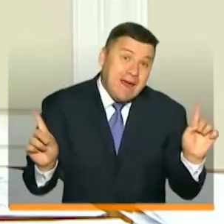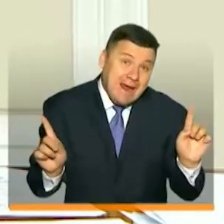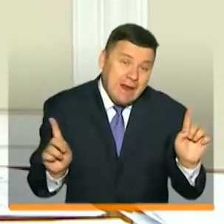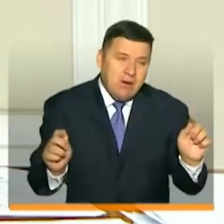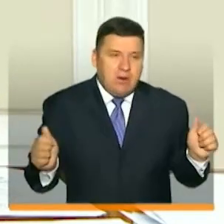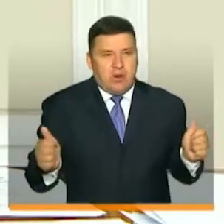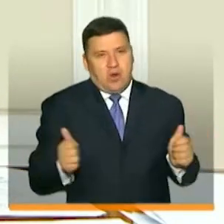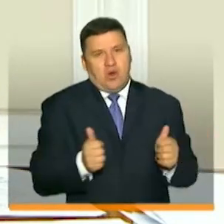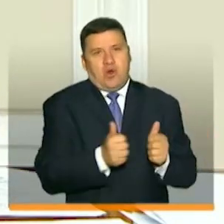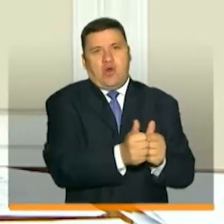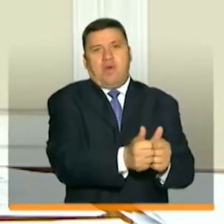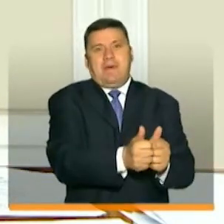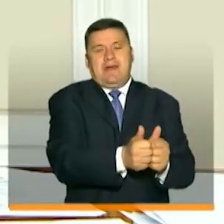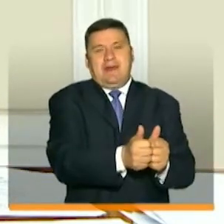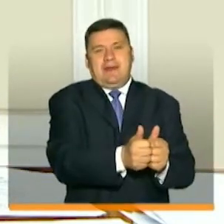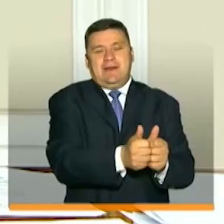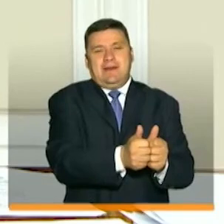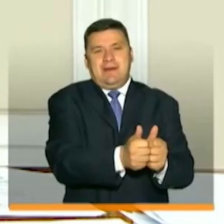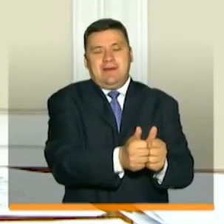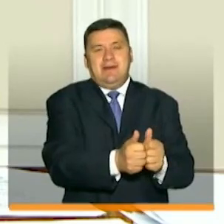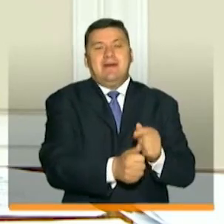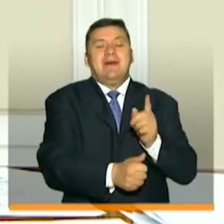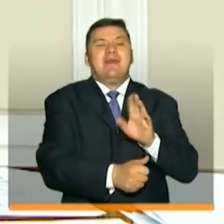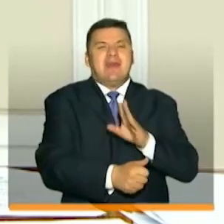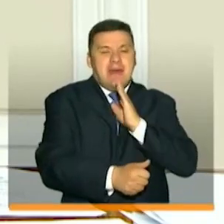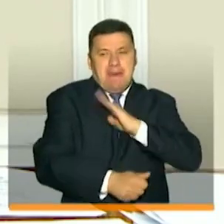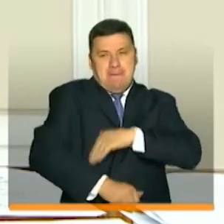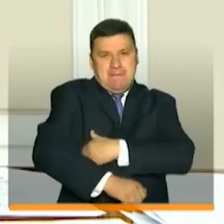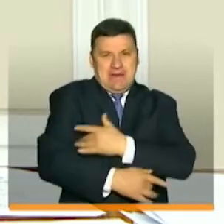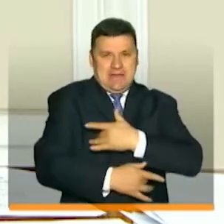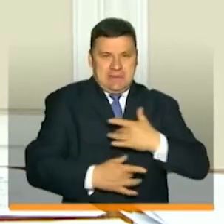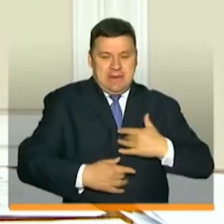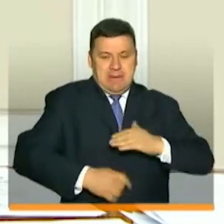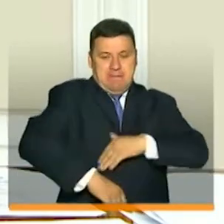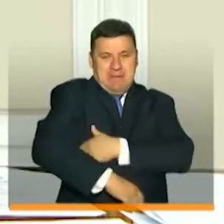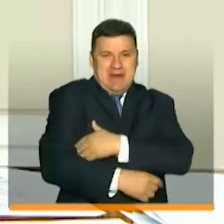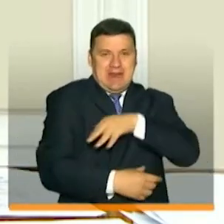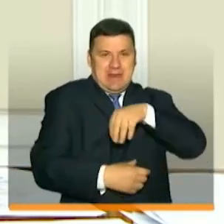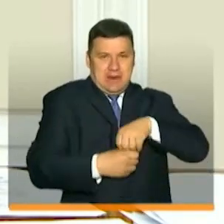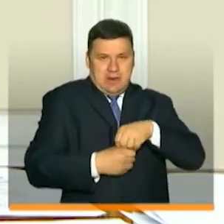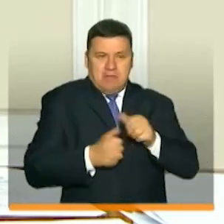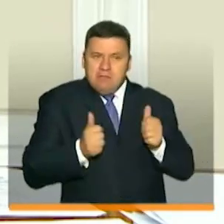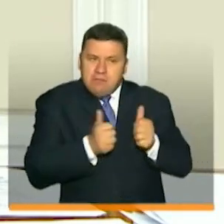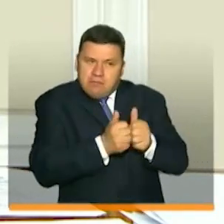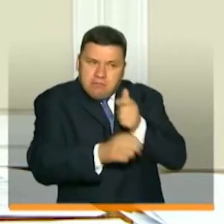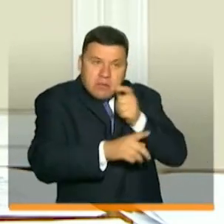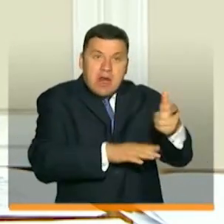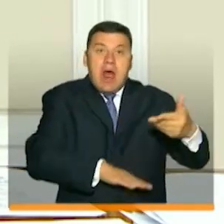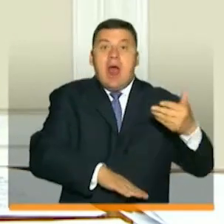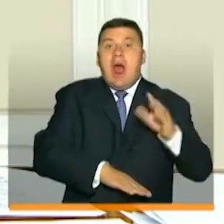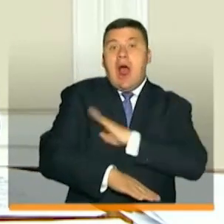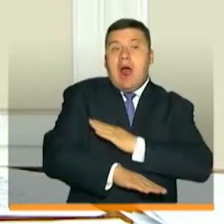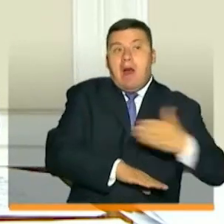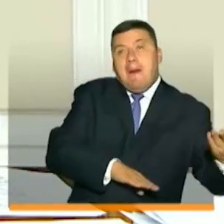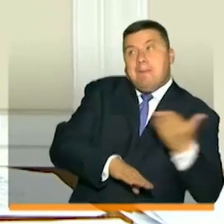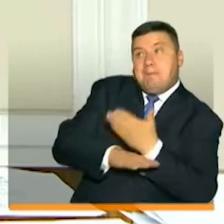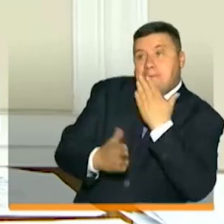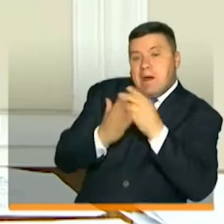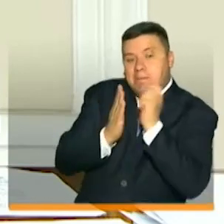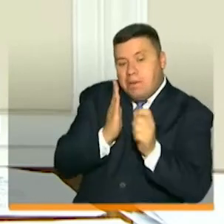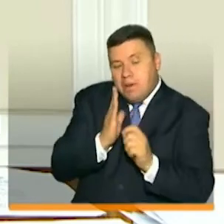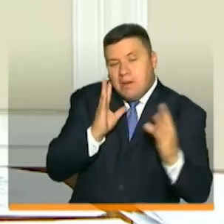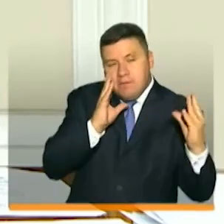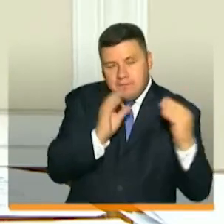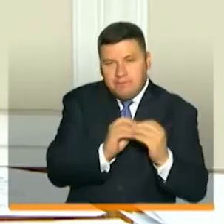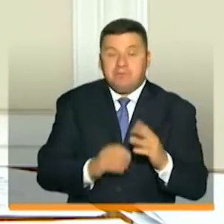el acompañamiento también del Ministerio de Salud, el Ministerio del Interior, a solicitud de los alcaldes. En los